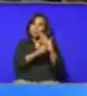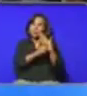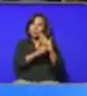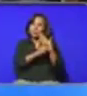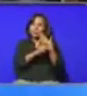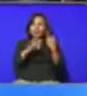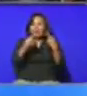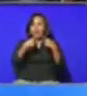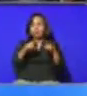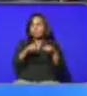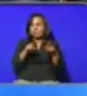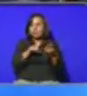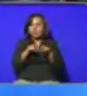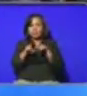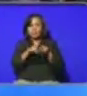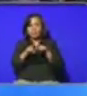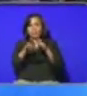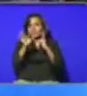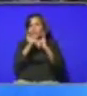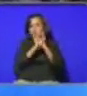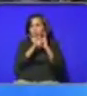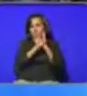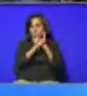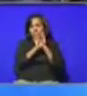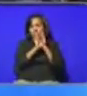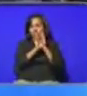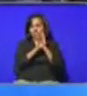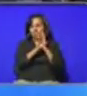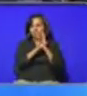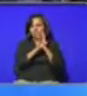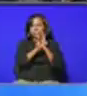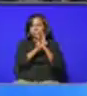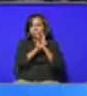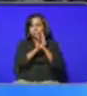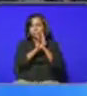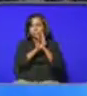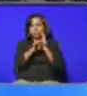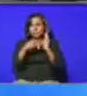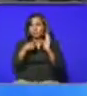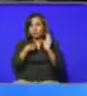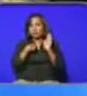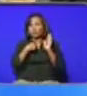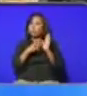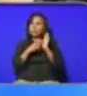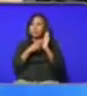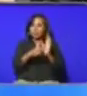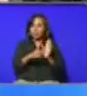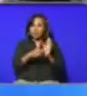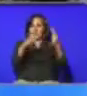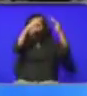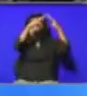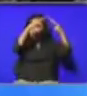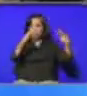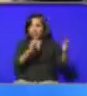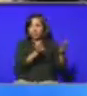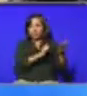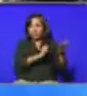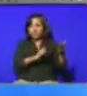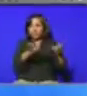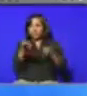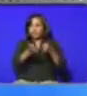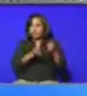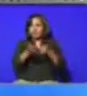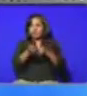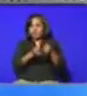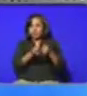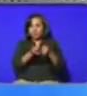competencias técnicas que se van a brindar. Yo te pongo el ejemplo de la Escuela de Negocios. la importancia de